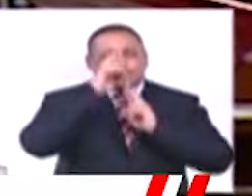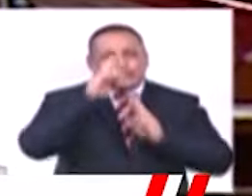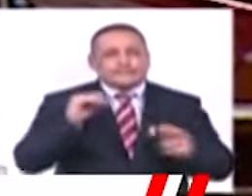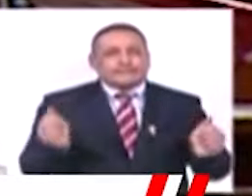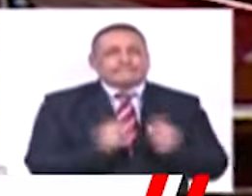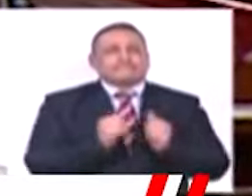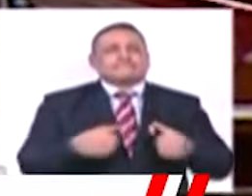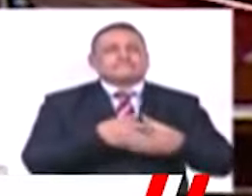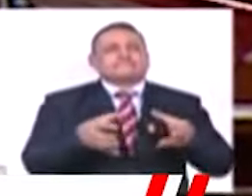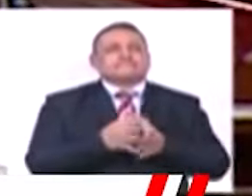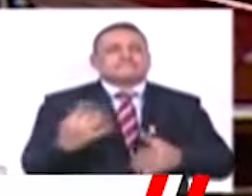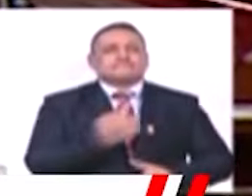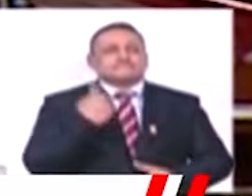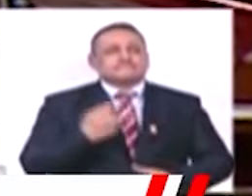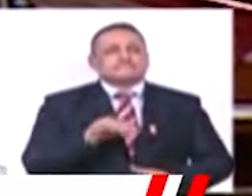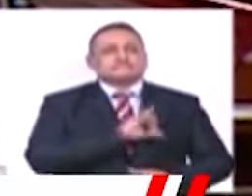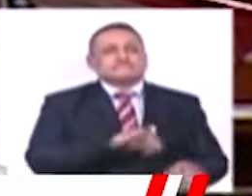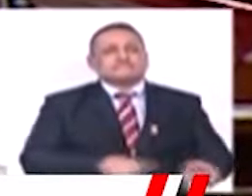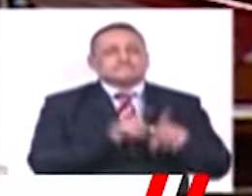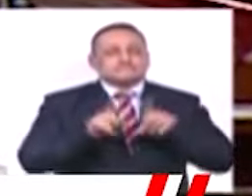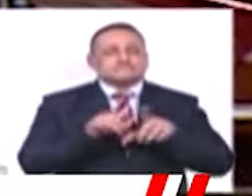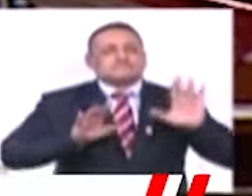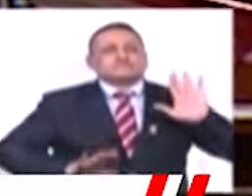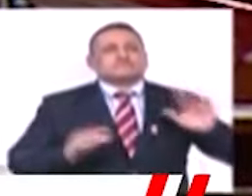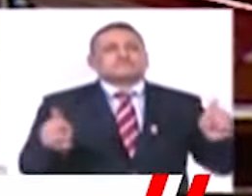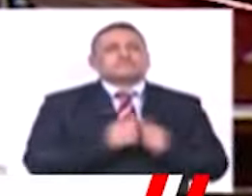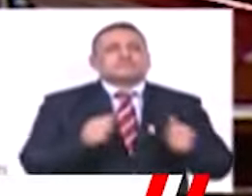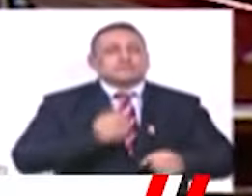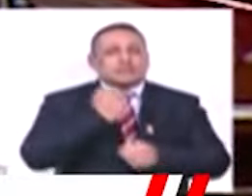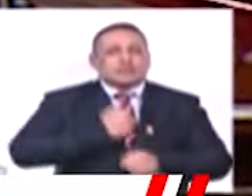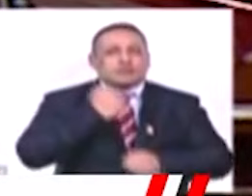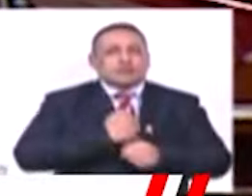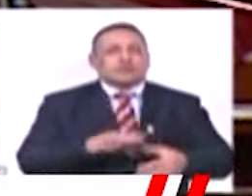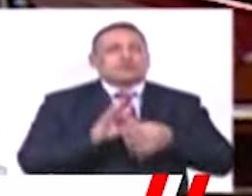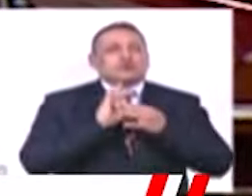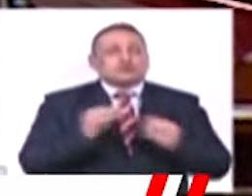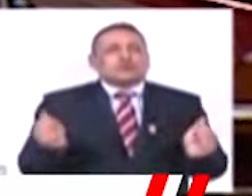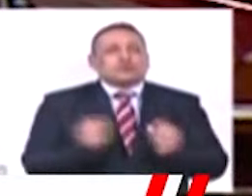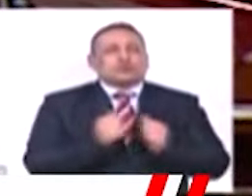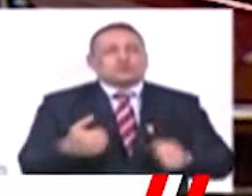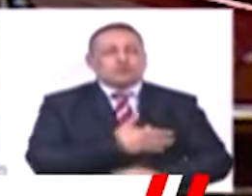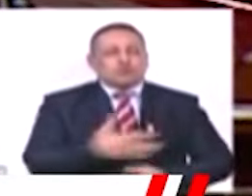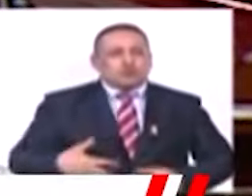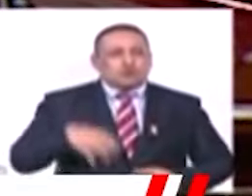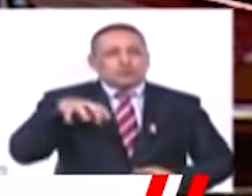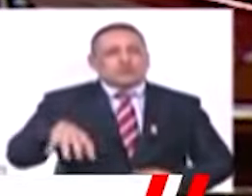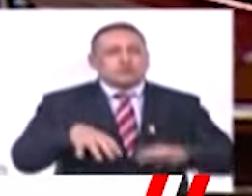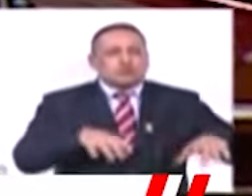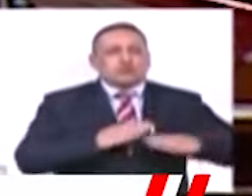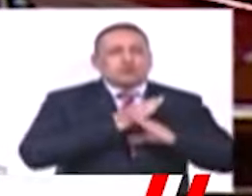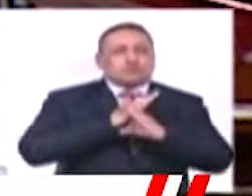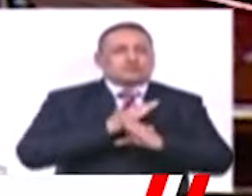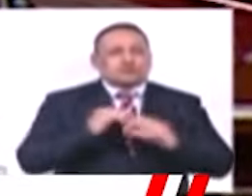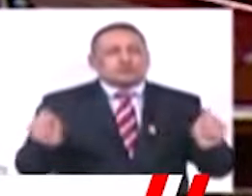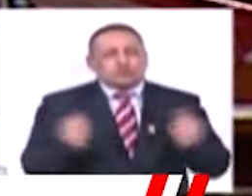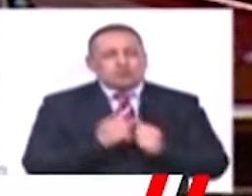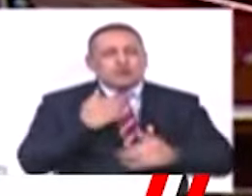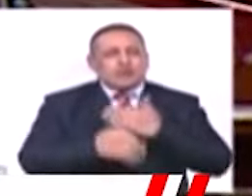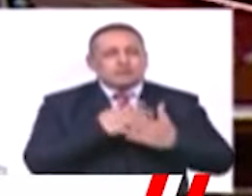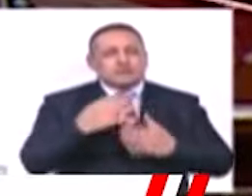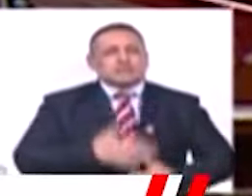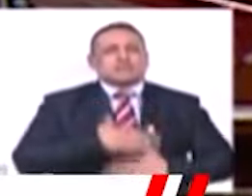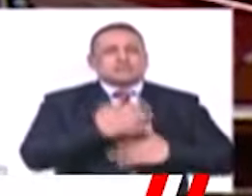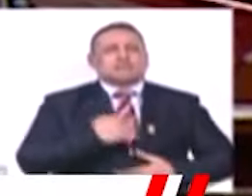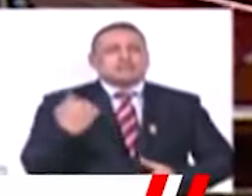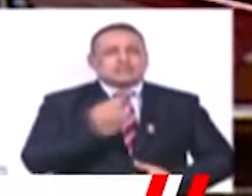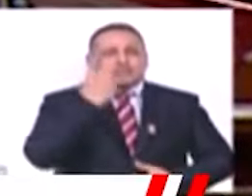la institucionalidad y el compromiso de trabajar unidos, gobierno y oposición, en pro de los